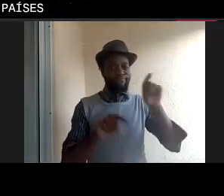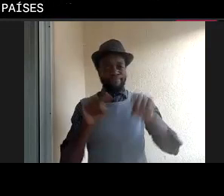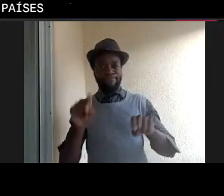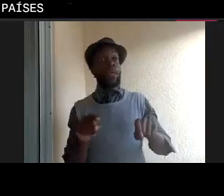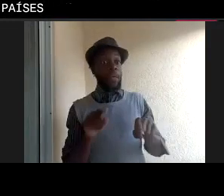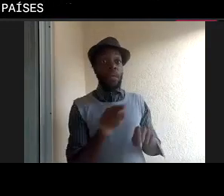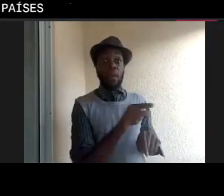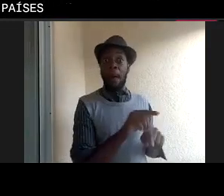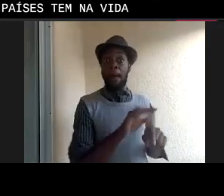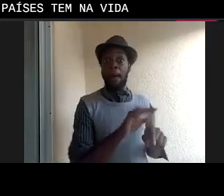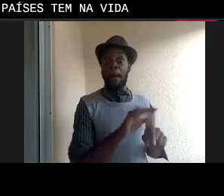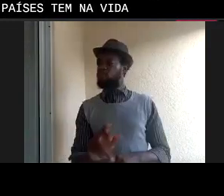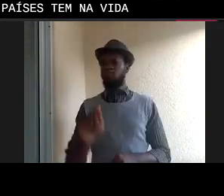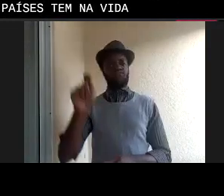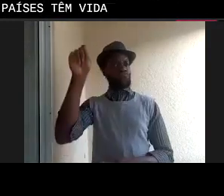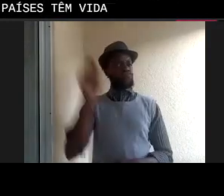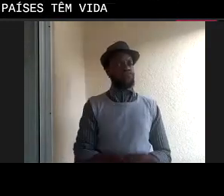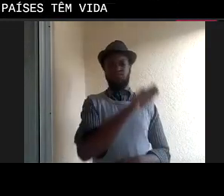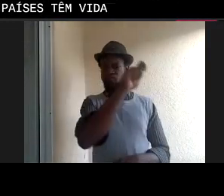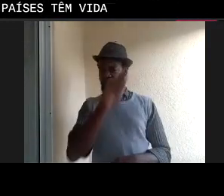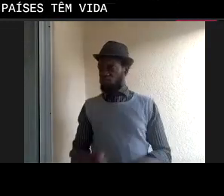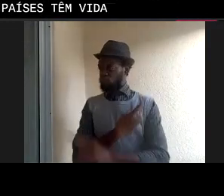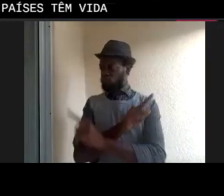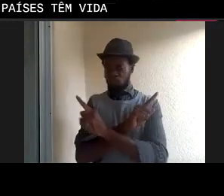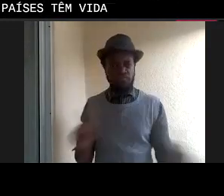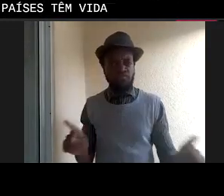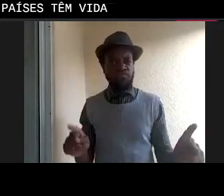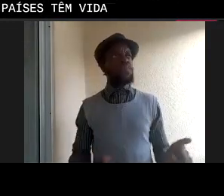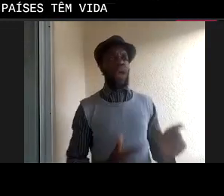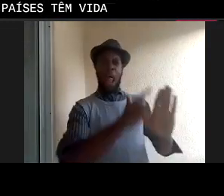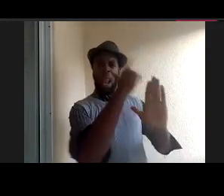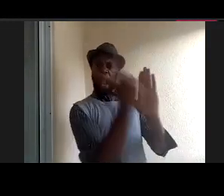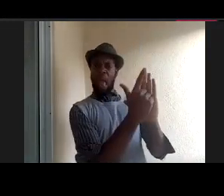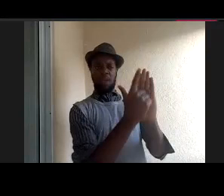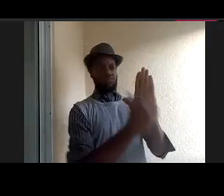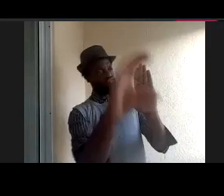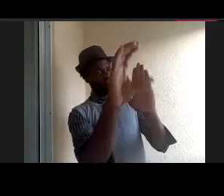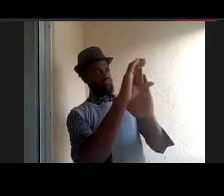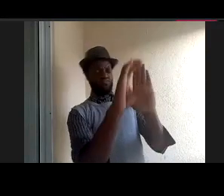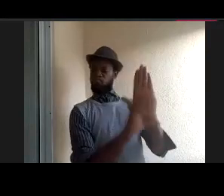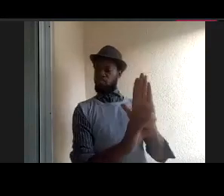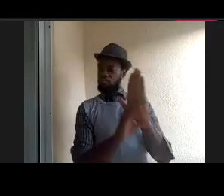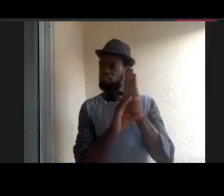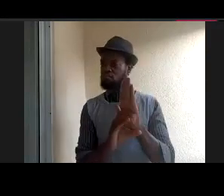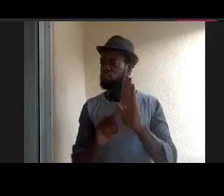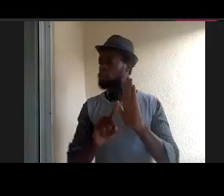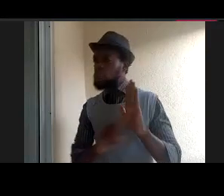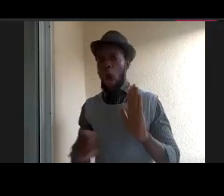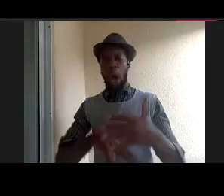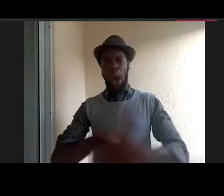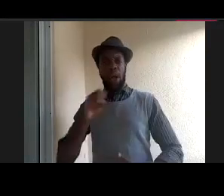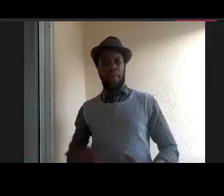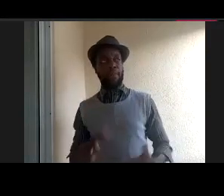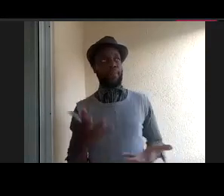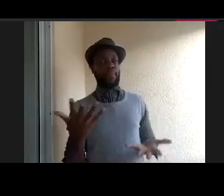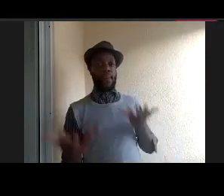prohibido a través de leyes constitucionales. Las adolescentes citan